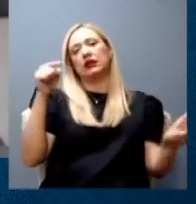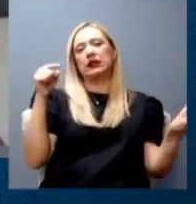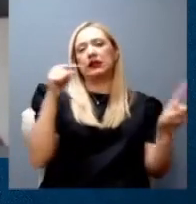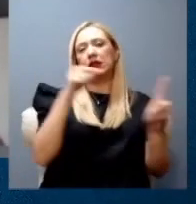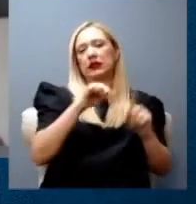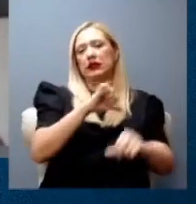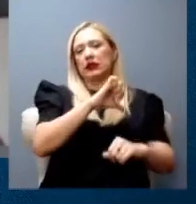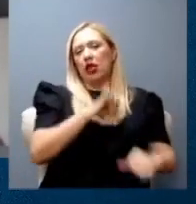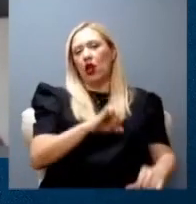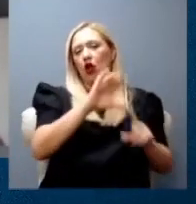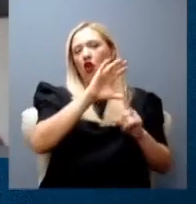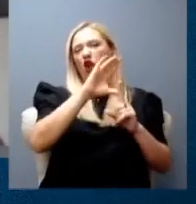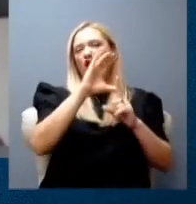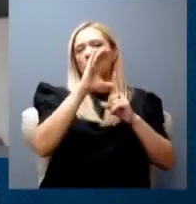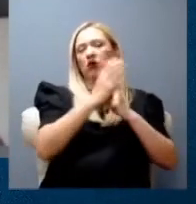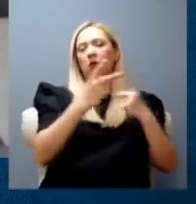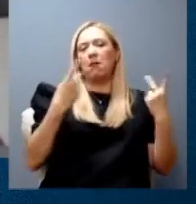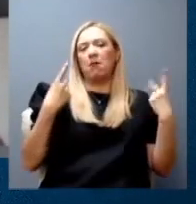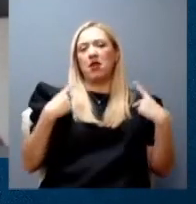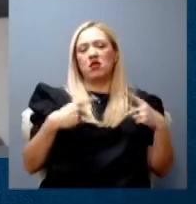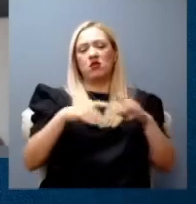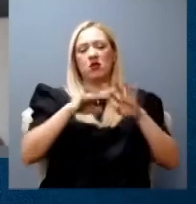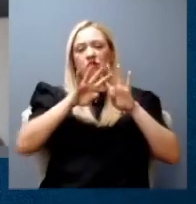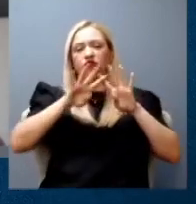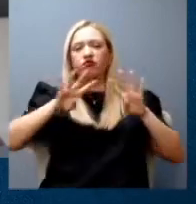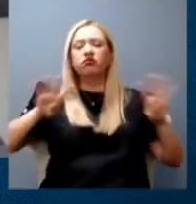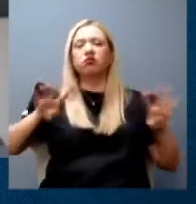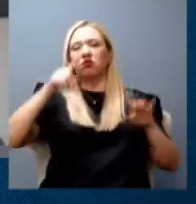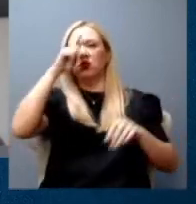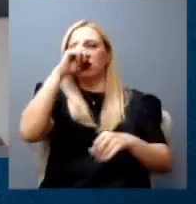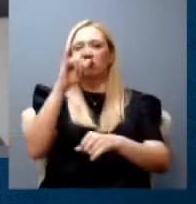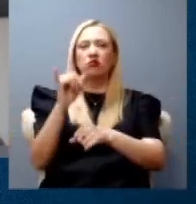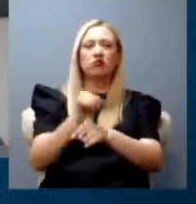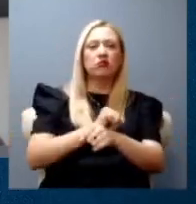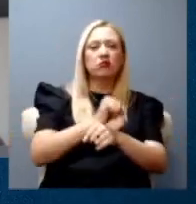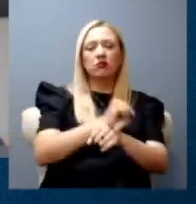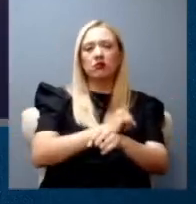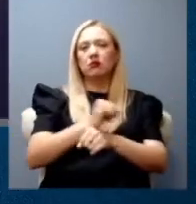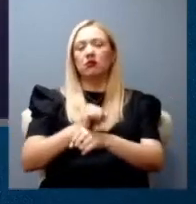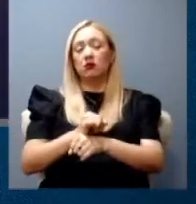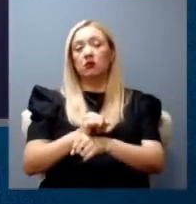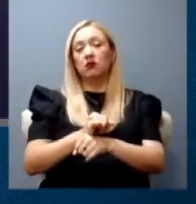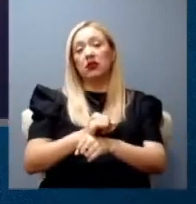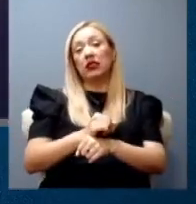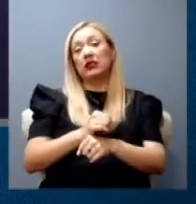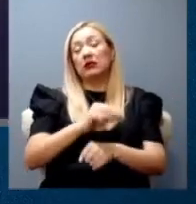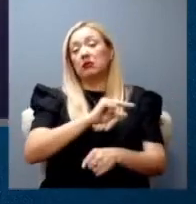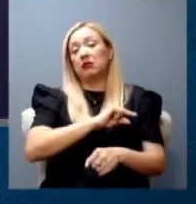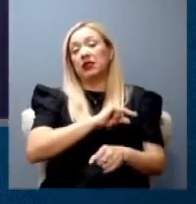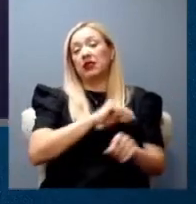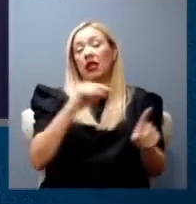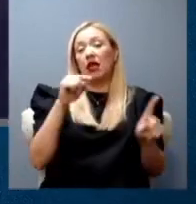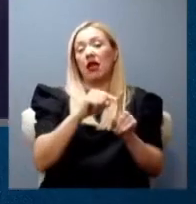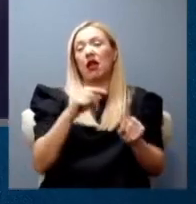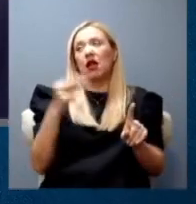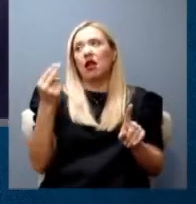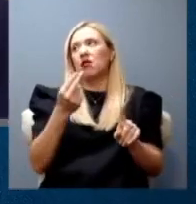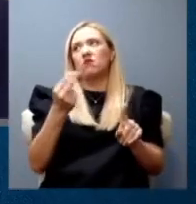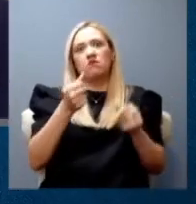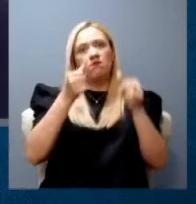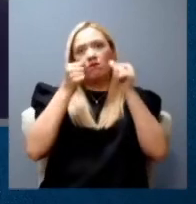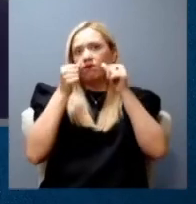que buscan garantizar en circunstancias políticas especiales de la mayor manera